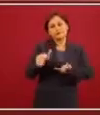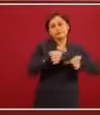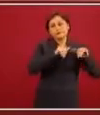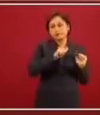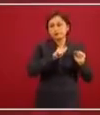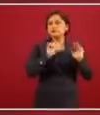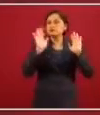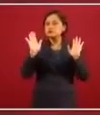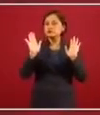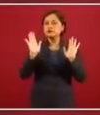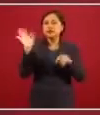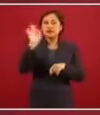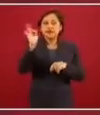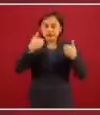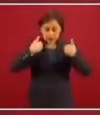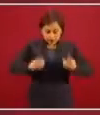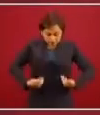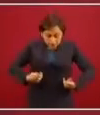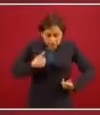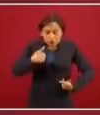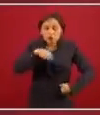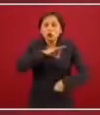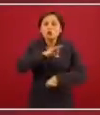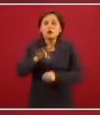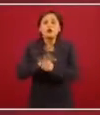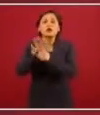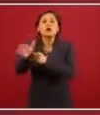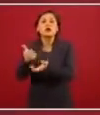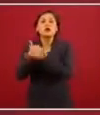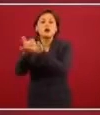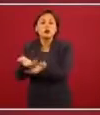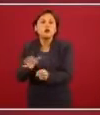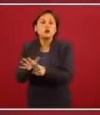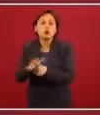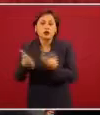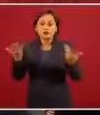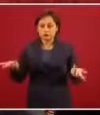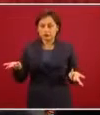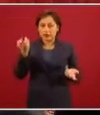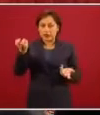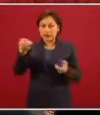útil es decir yo podría cumplir esta función aquí, y que eso facilite el proceso de reorganización.